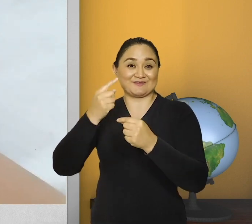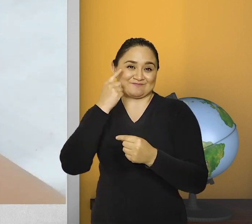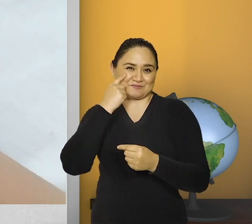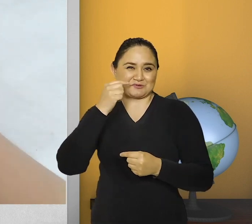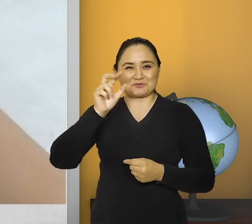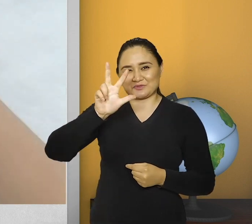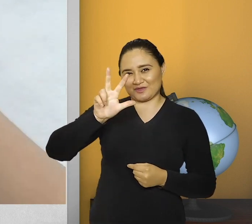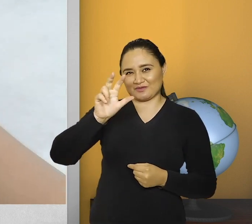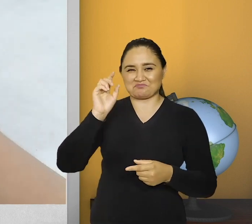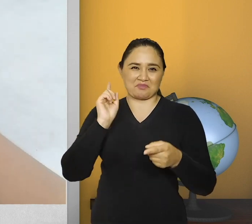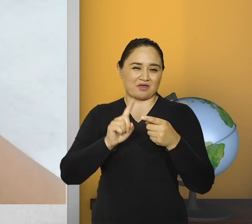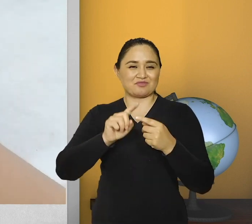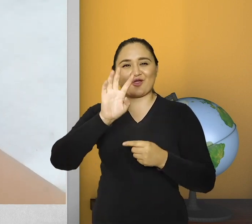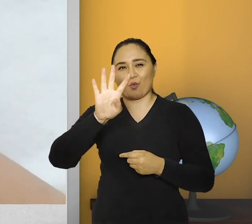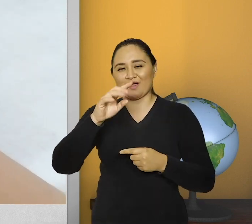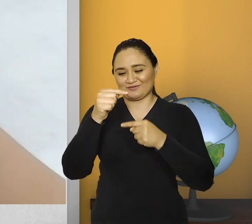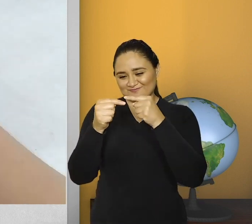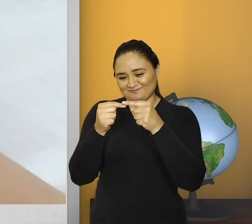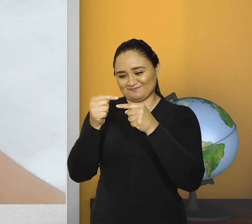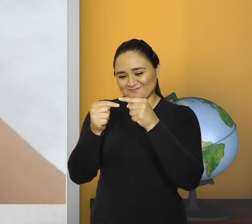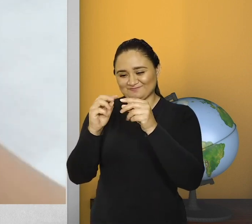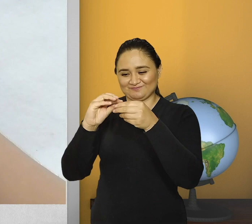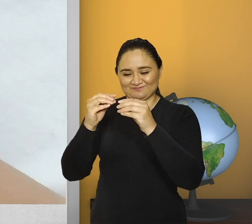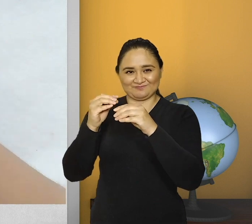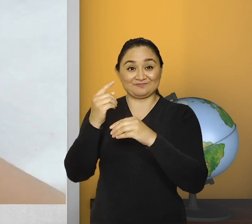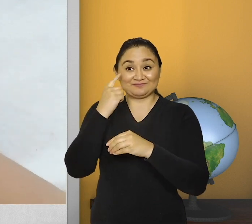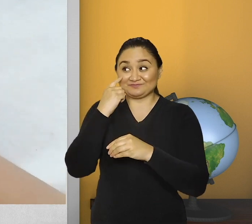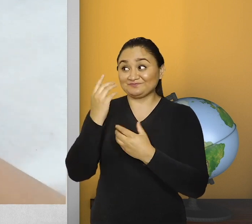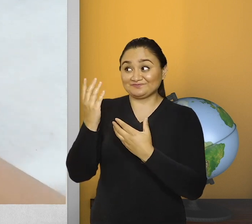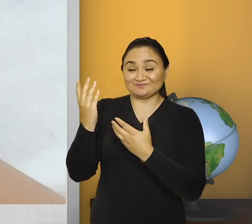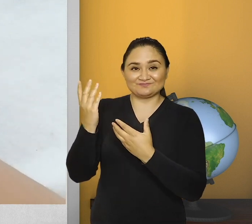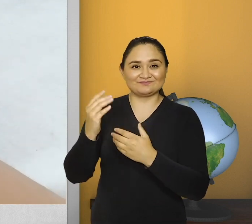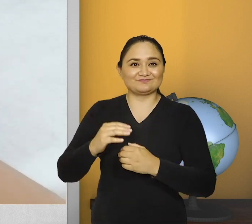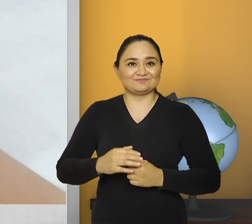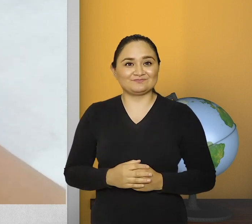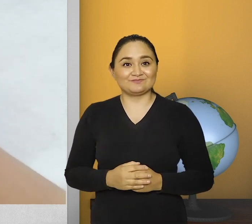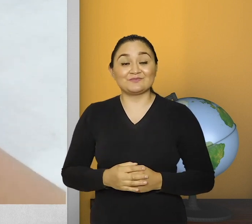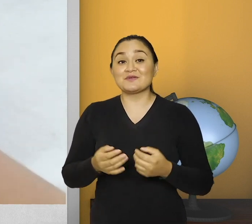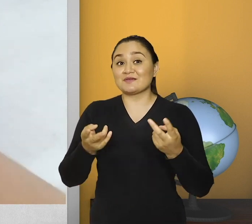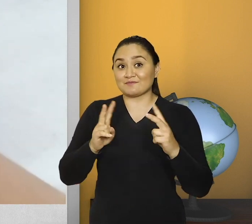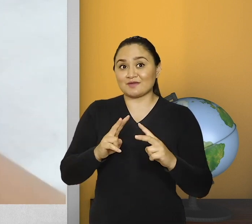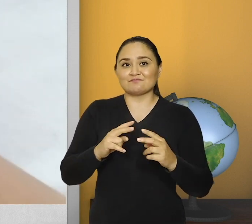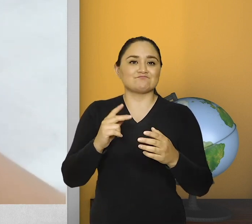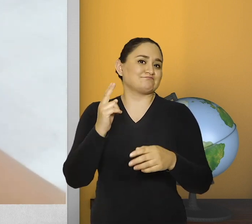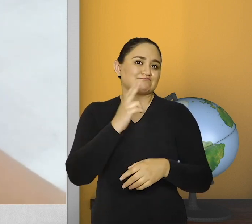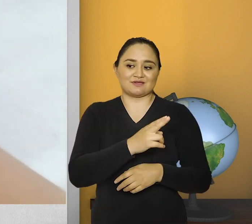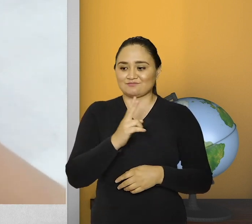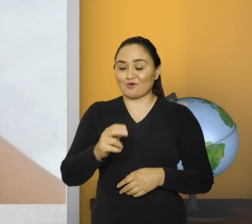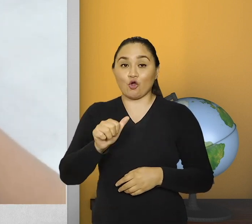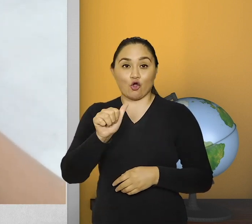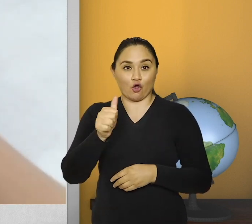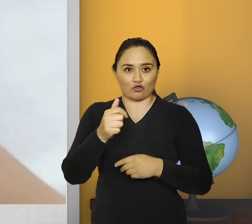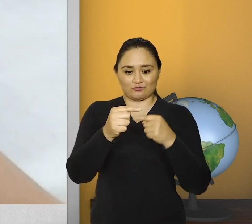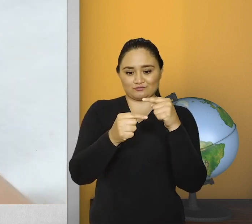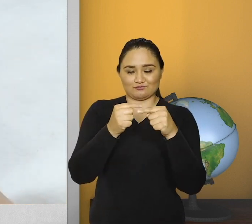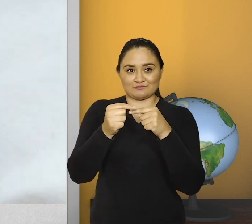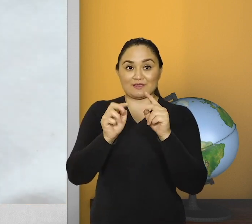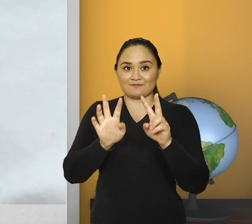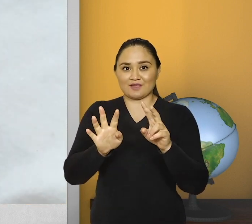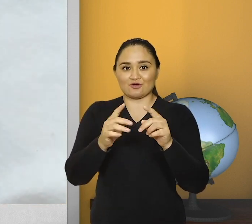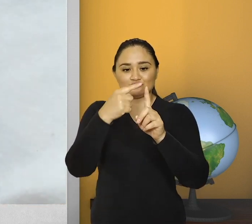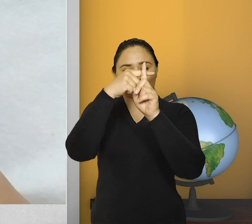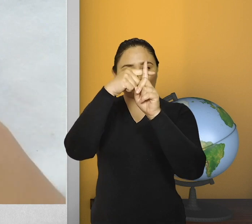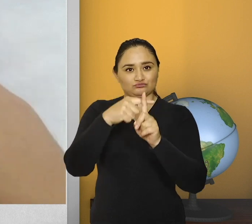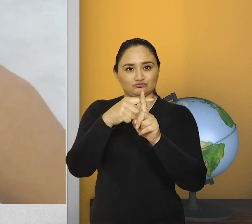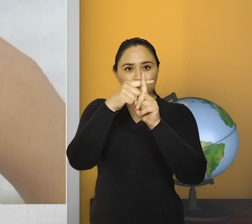de 3 a 4 vueltas. Vamos a hacer lo mismo con el otro, pero que quede